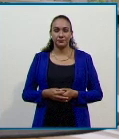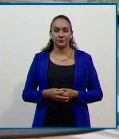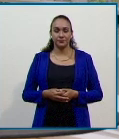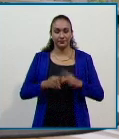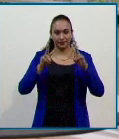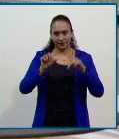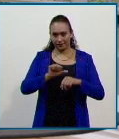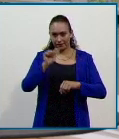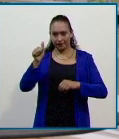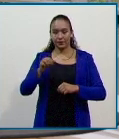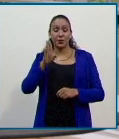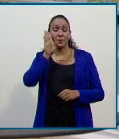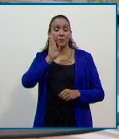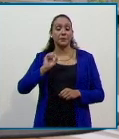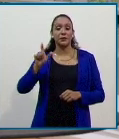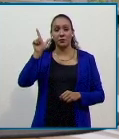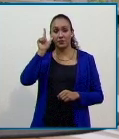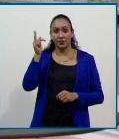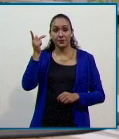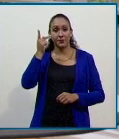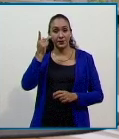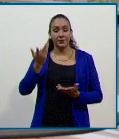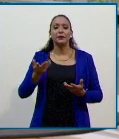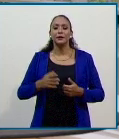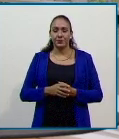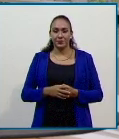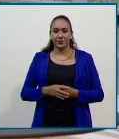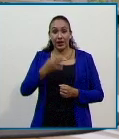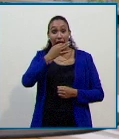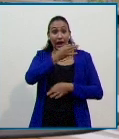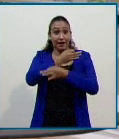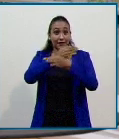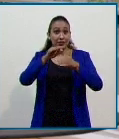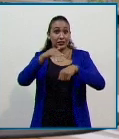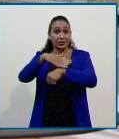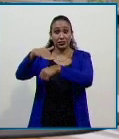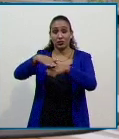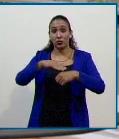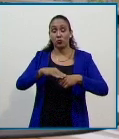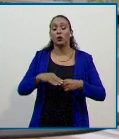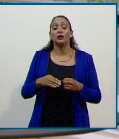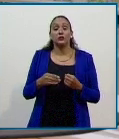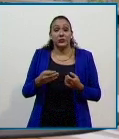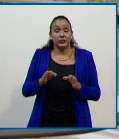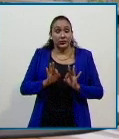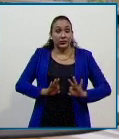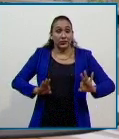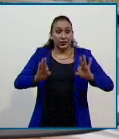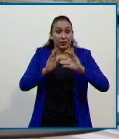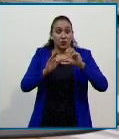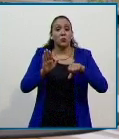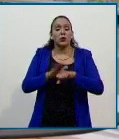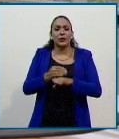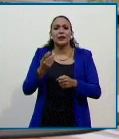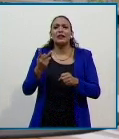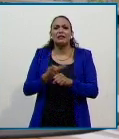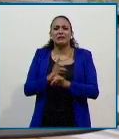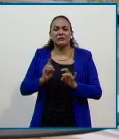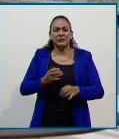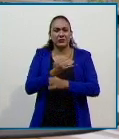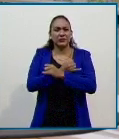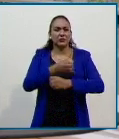En más temas, la ministra presidenta Norma Lucía Piña alertó sobre las implicaciones que tendría perder la independencia